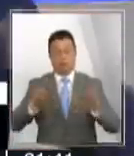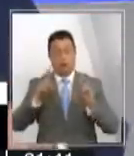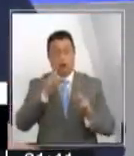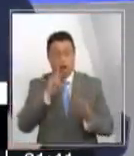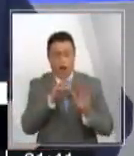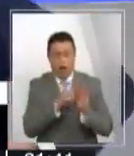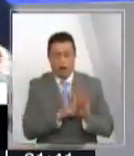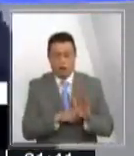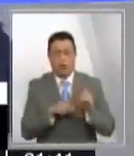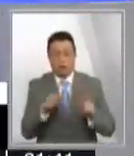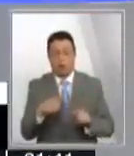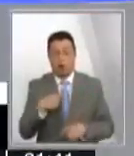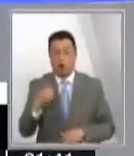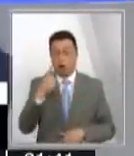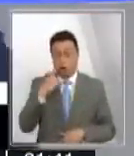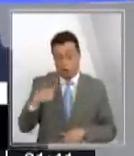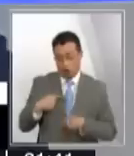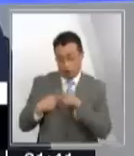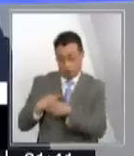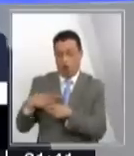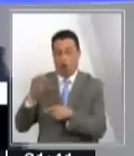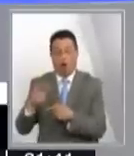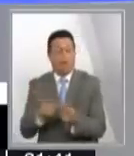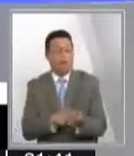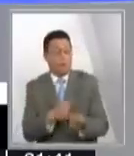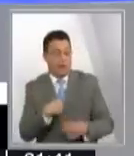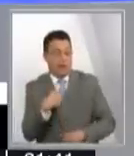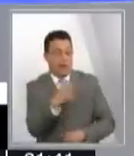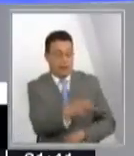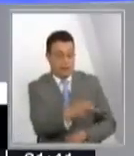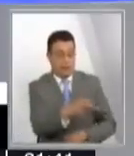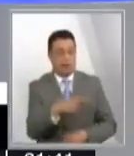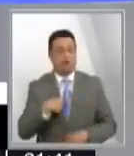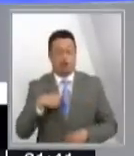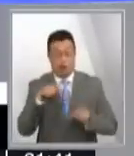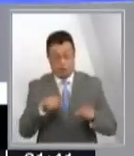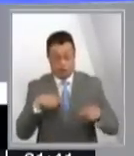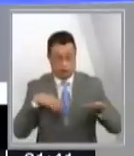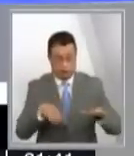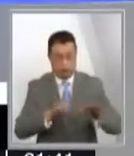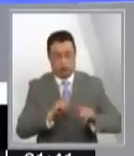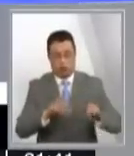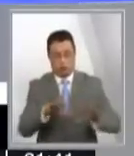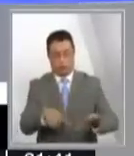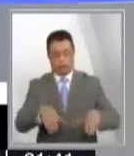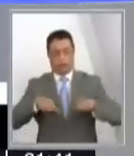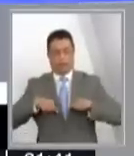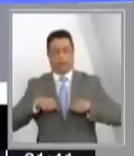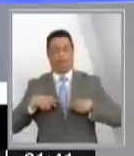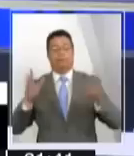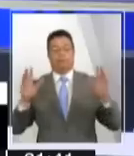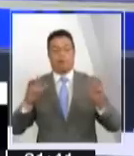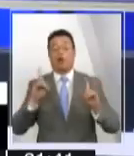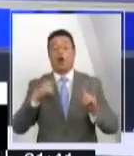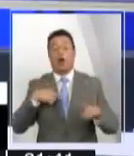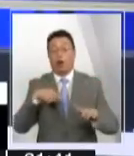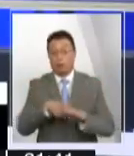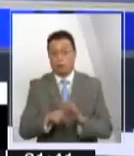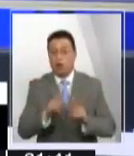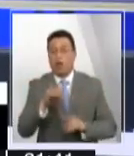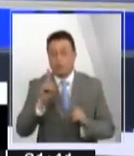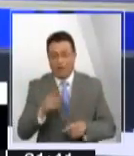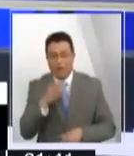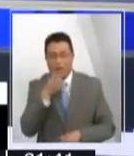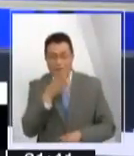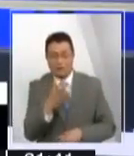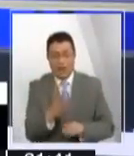conozco a esta persona, o soy familiar de este otro señor, o alguien en mi oficina ha trabajado con estos otros señores. Pero eso debió haberlo dicho